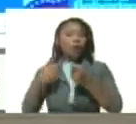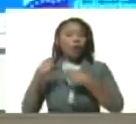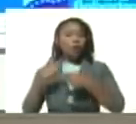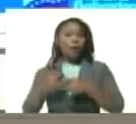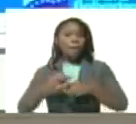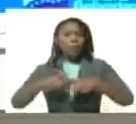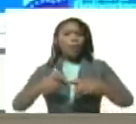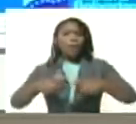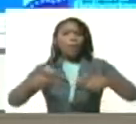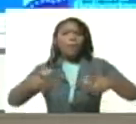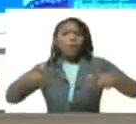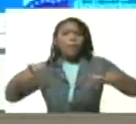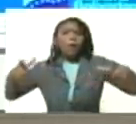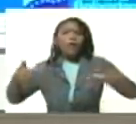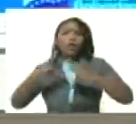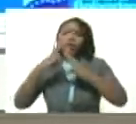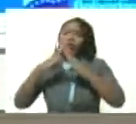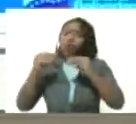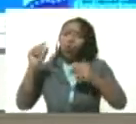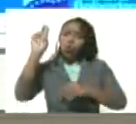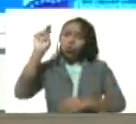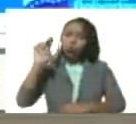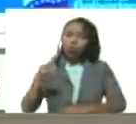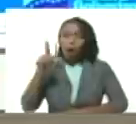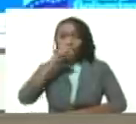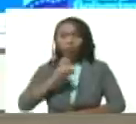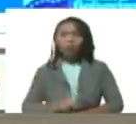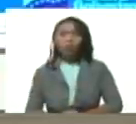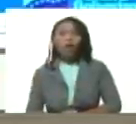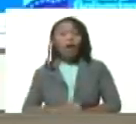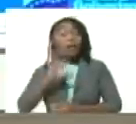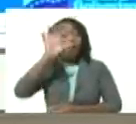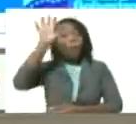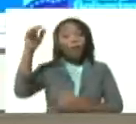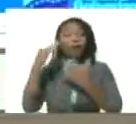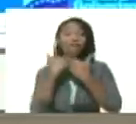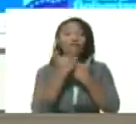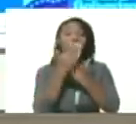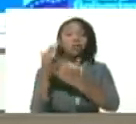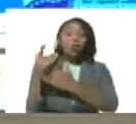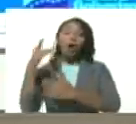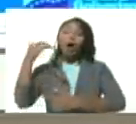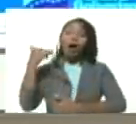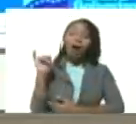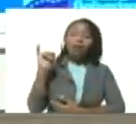aumenta y aumenta todos los años. Y los países vecinos tenemos que